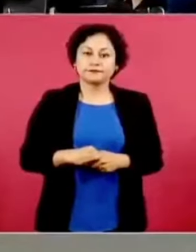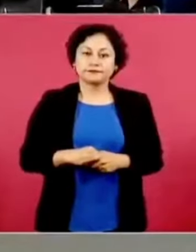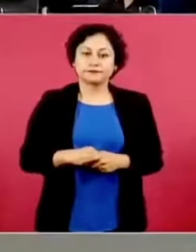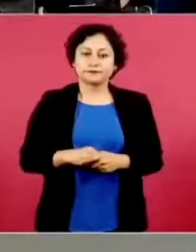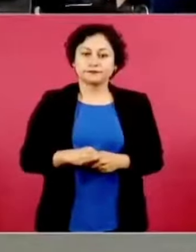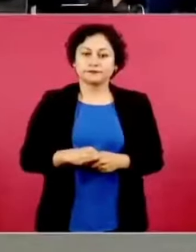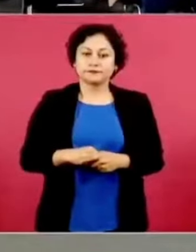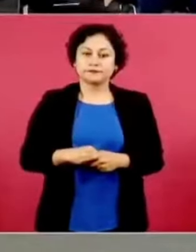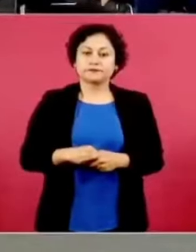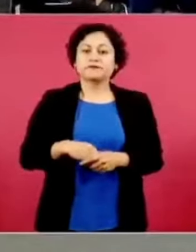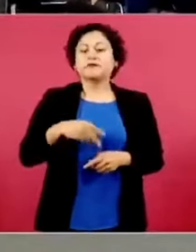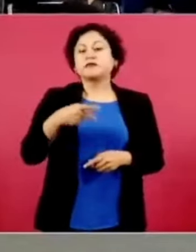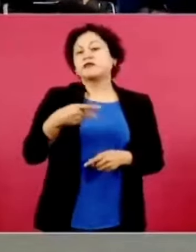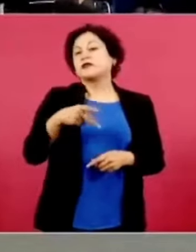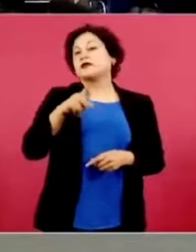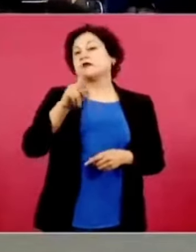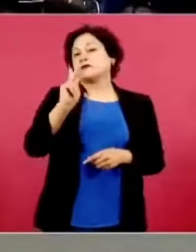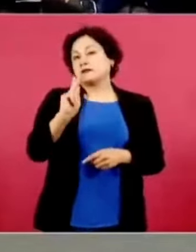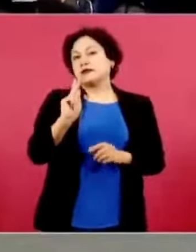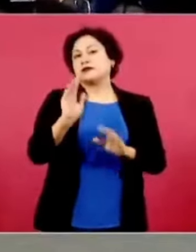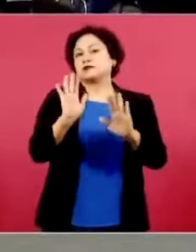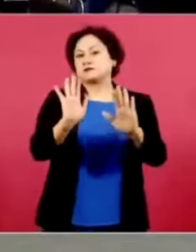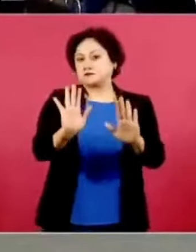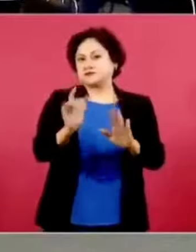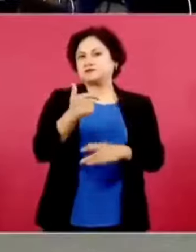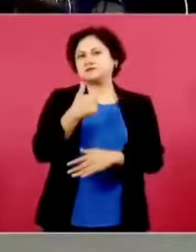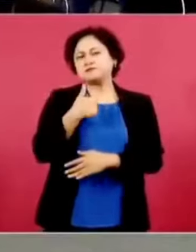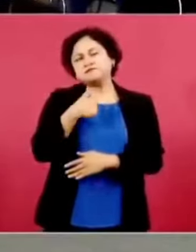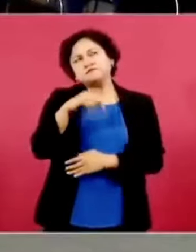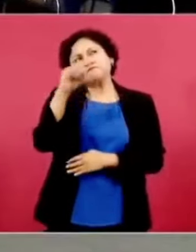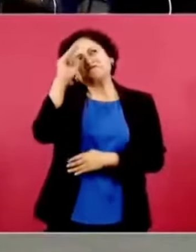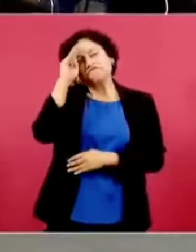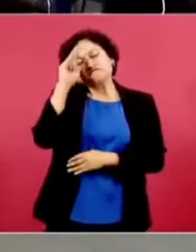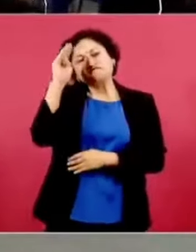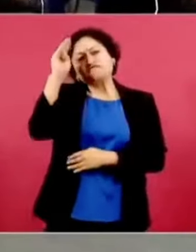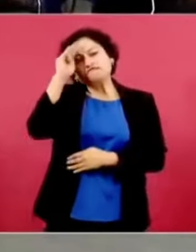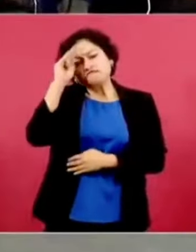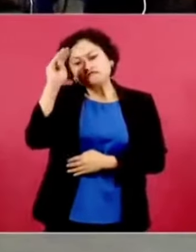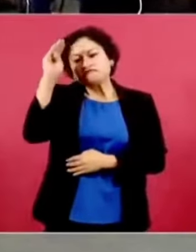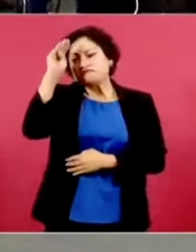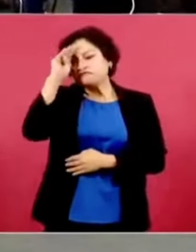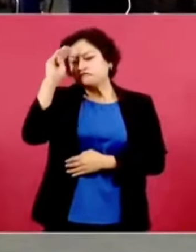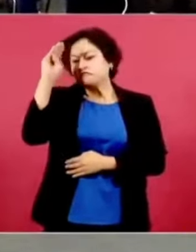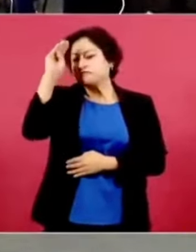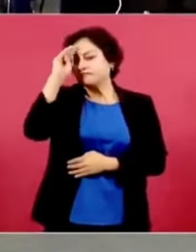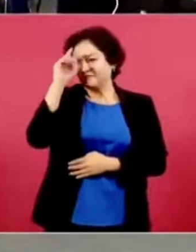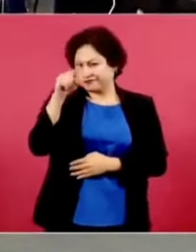¿saben lo que vamos a hacer? Estaba yo pensando que